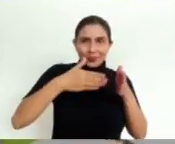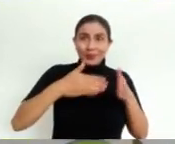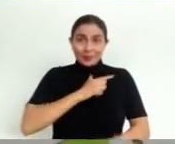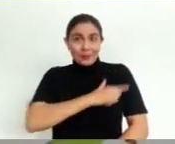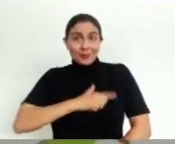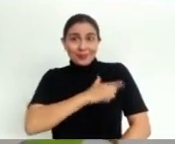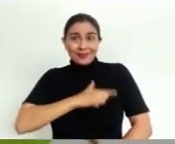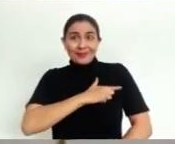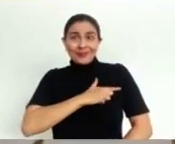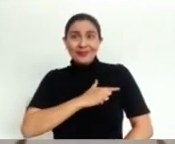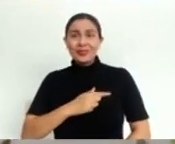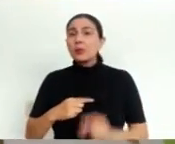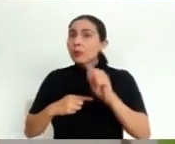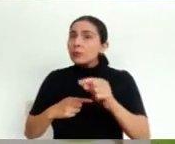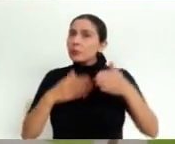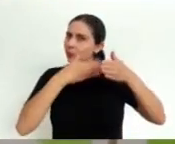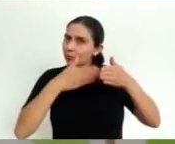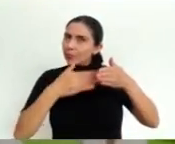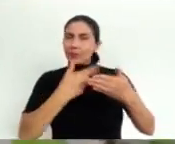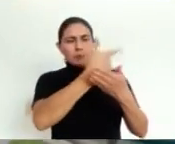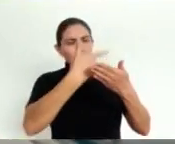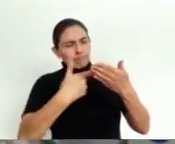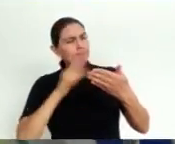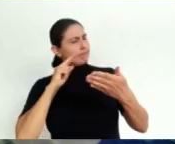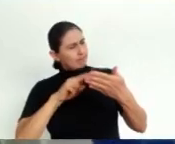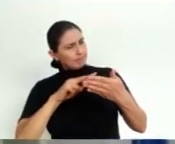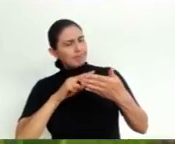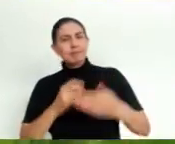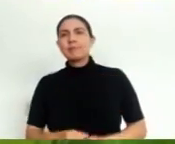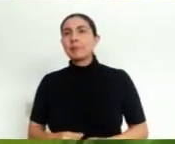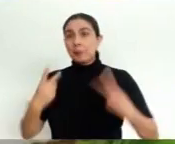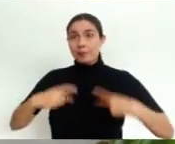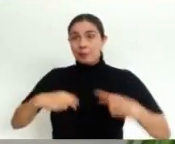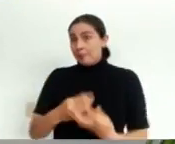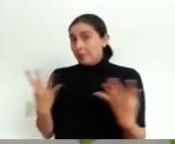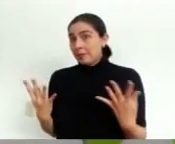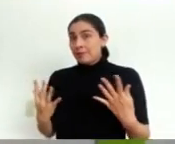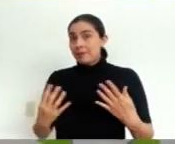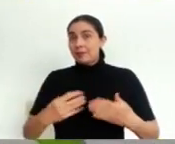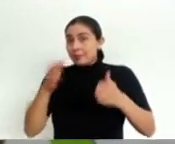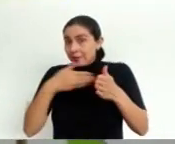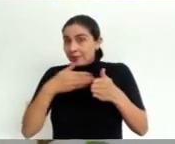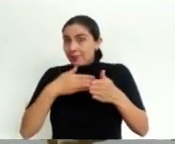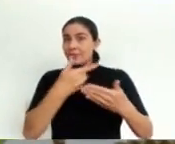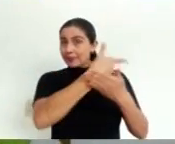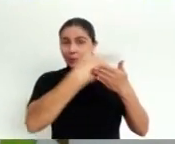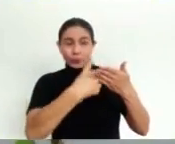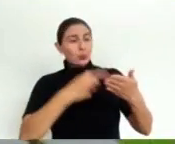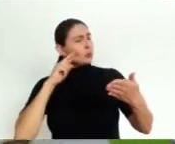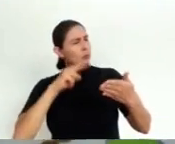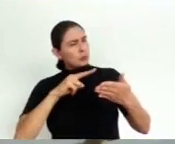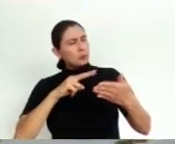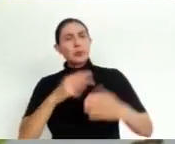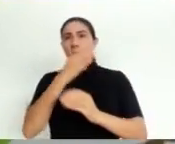cocinar? ¿Sigues una receta cuando cocinas? La mayoría de las personas cuando cocinan usan